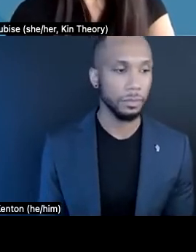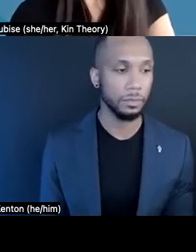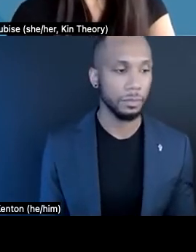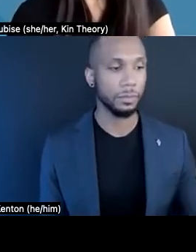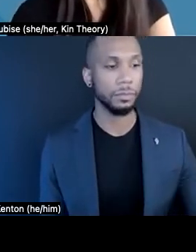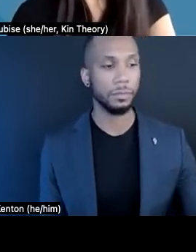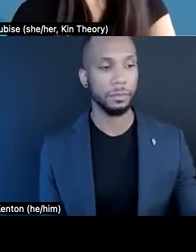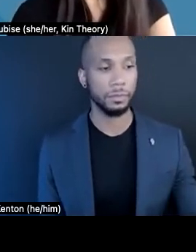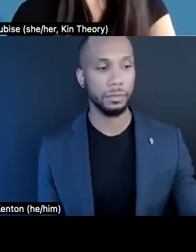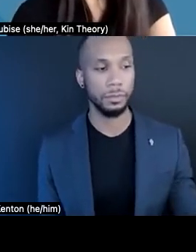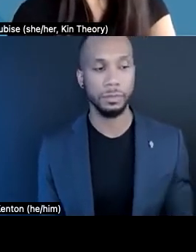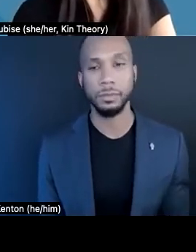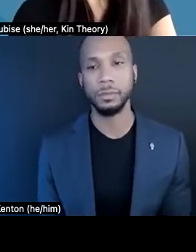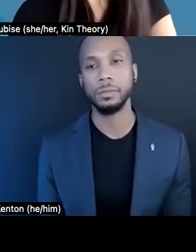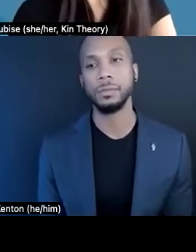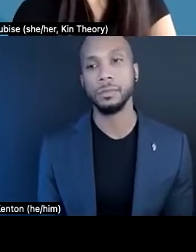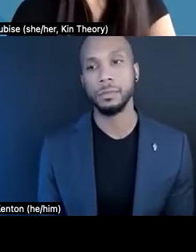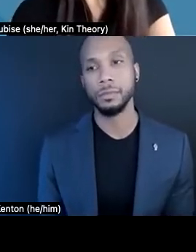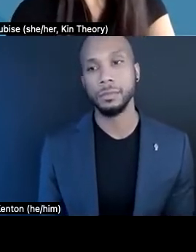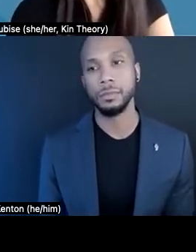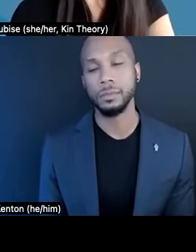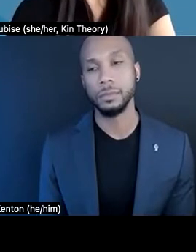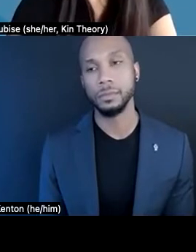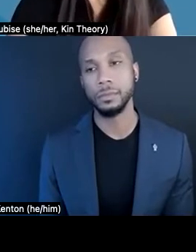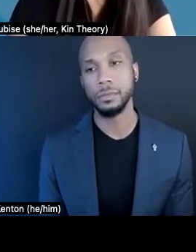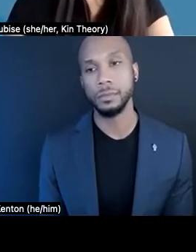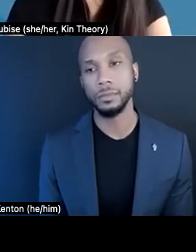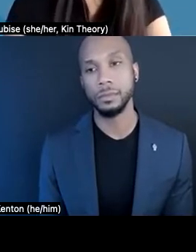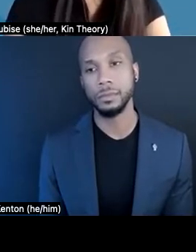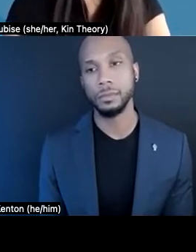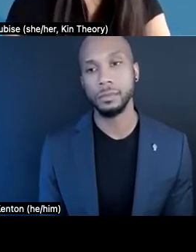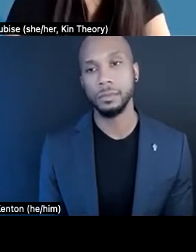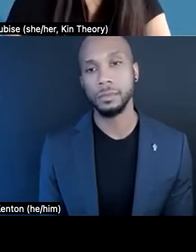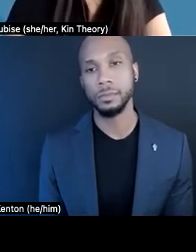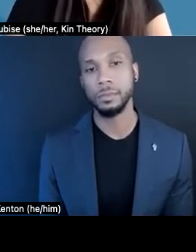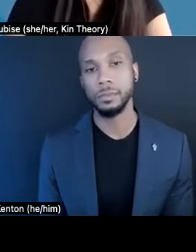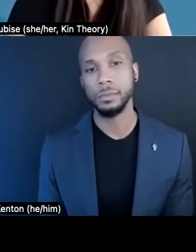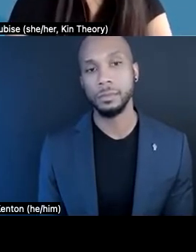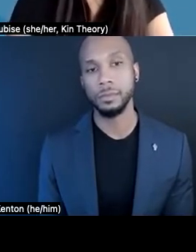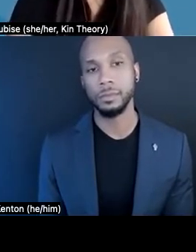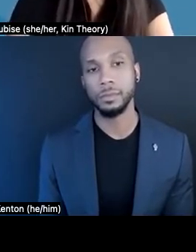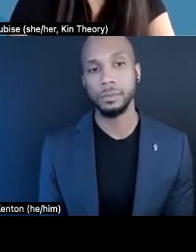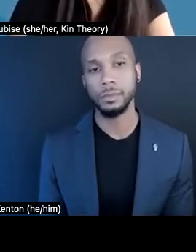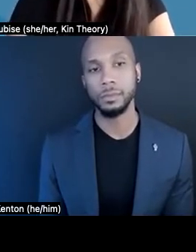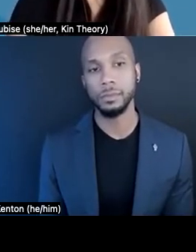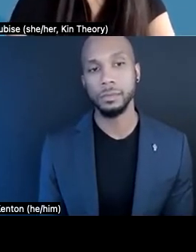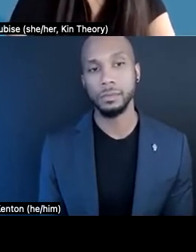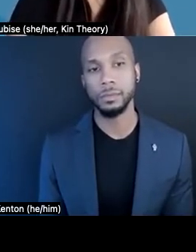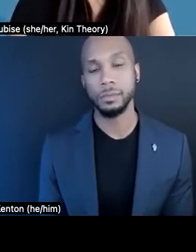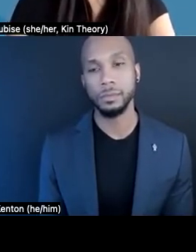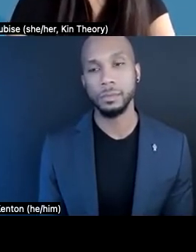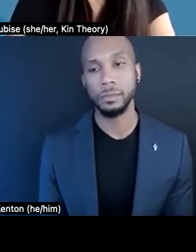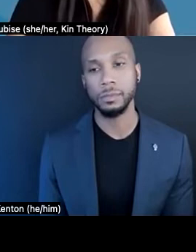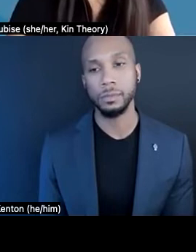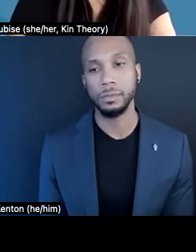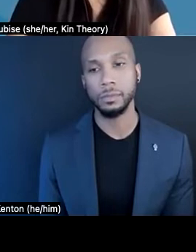industria cinematográfica y también en la historia misma. Entonces mi idea fue más bien